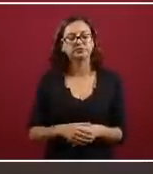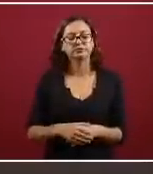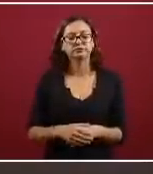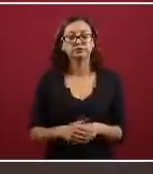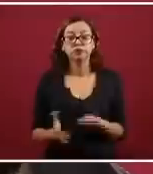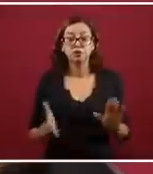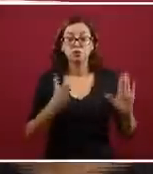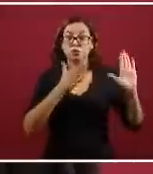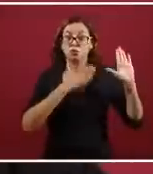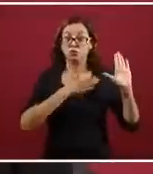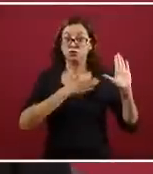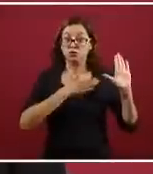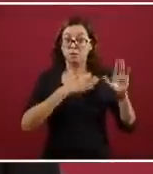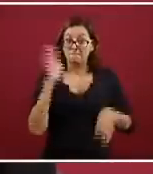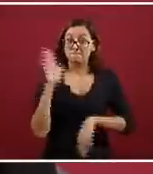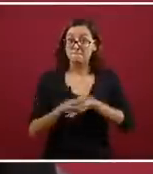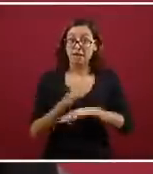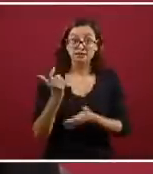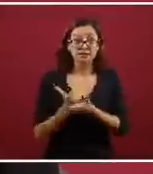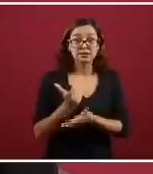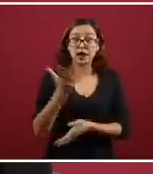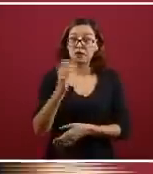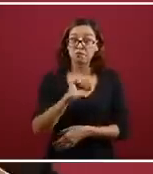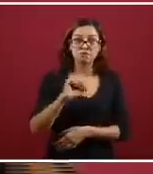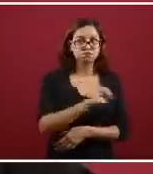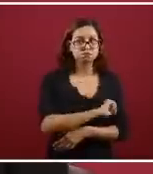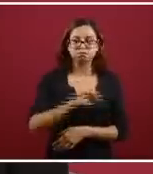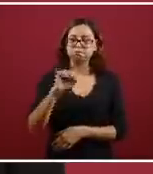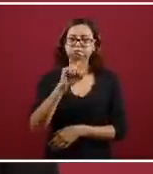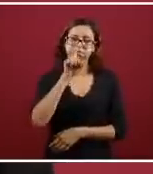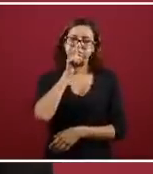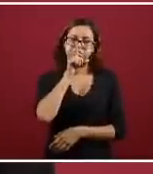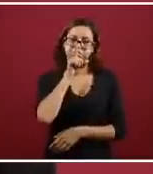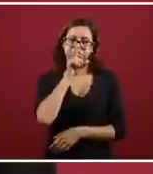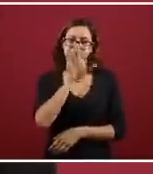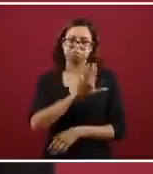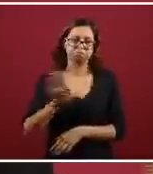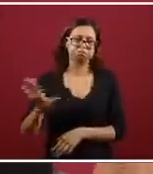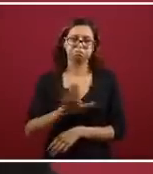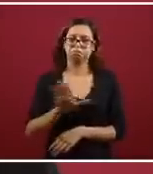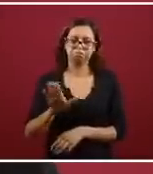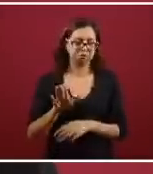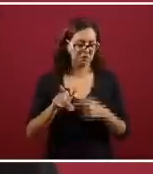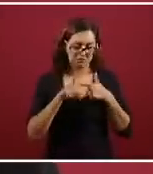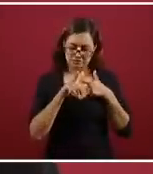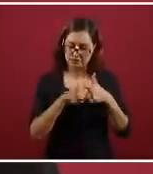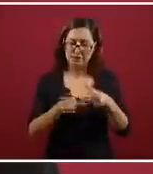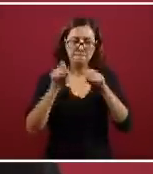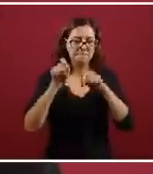es que no aumente, eso sí, se mantiene